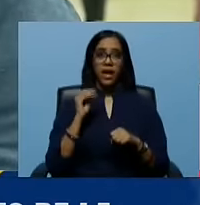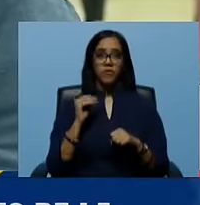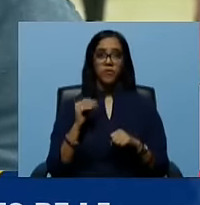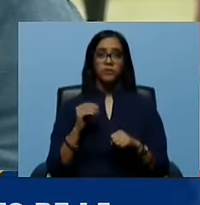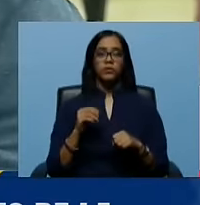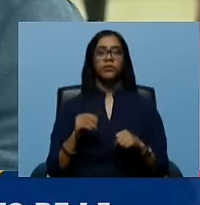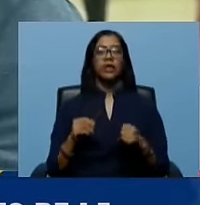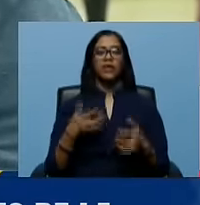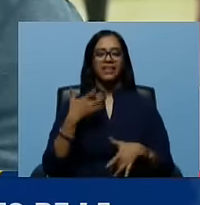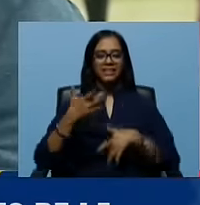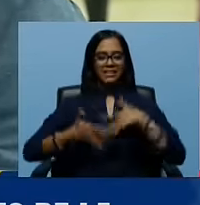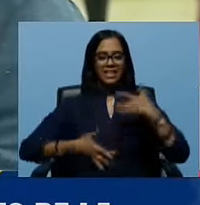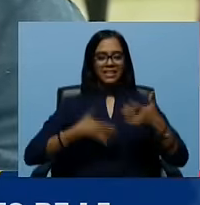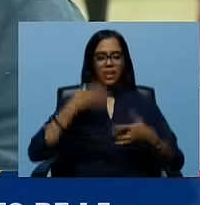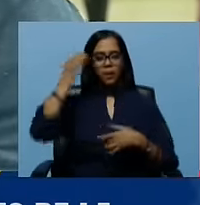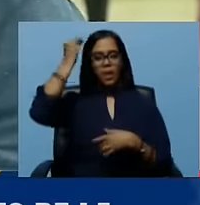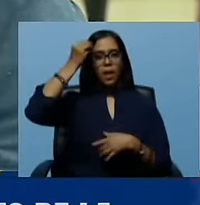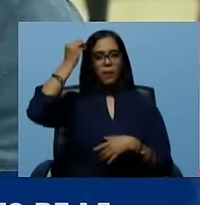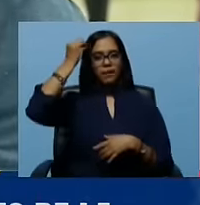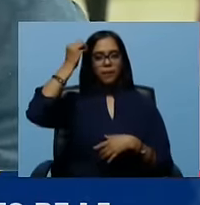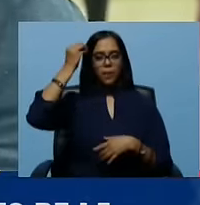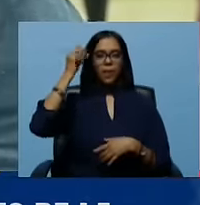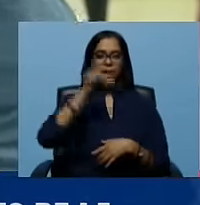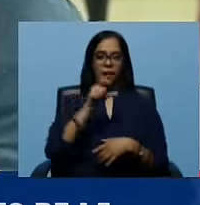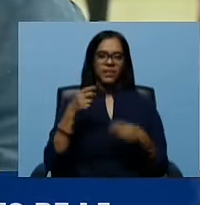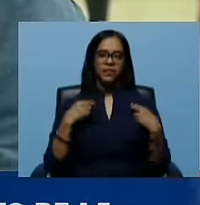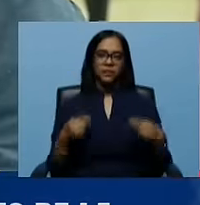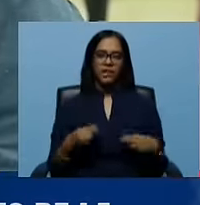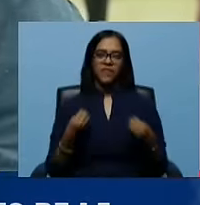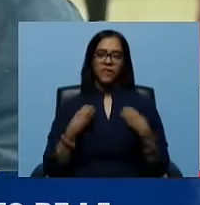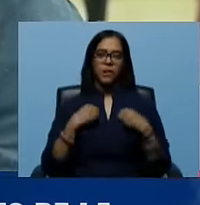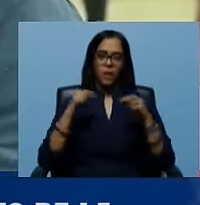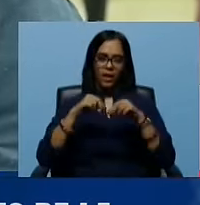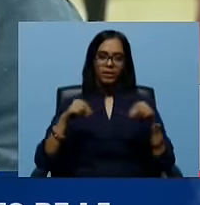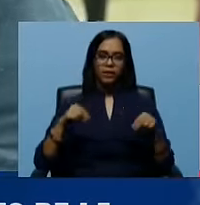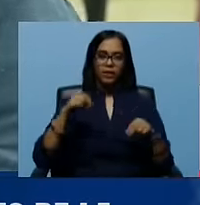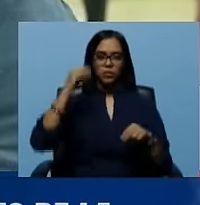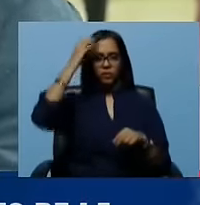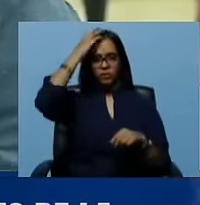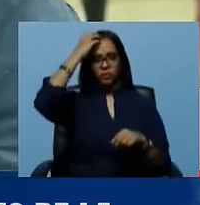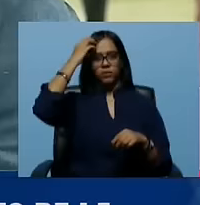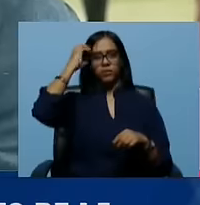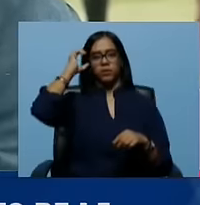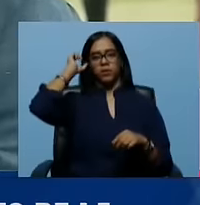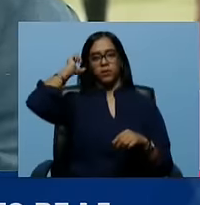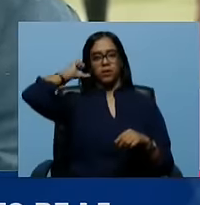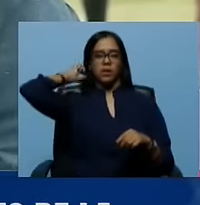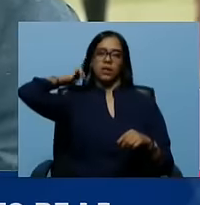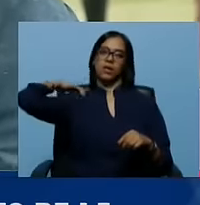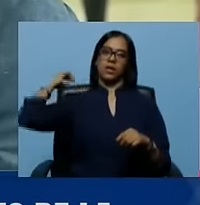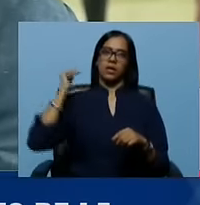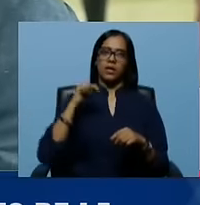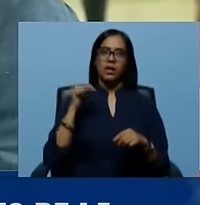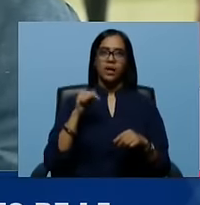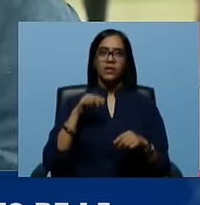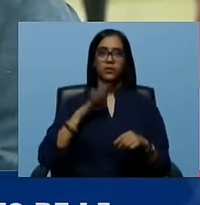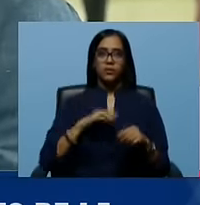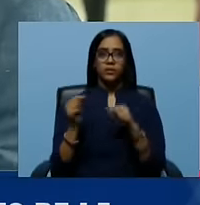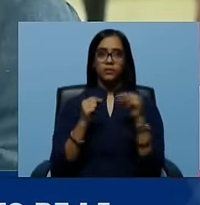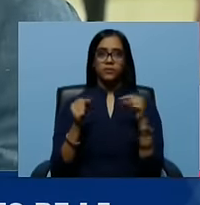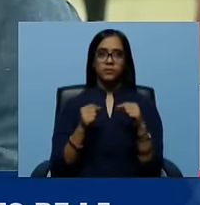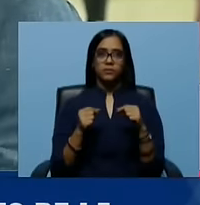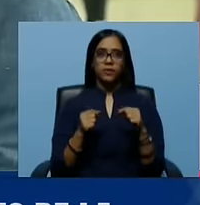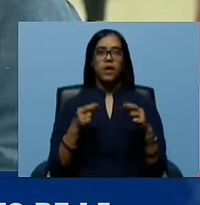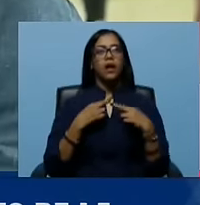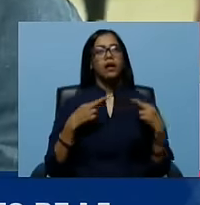lo que sentimos y pensamos los seres humanos que habitamos en este territorio. Y eso está en disputa, sobre todo ahora con las redes